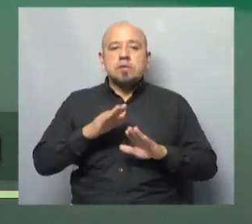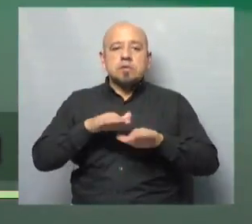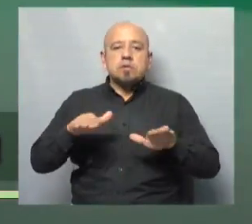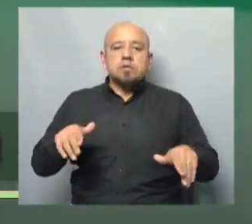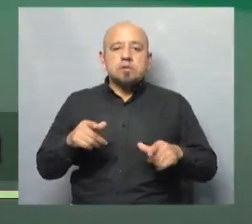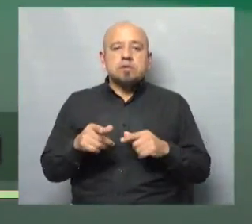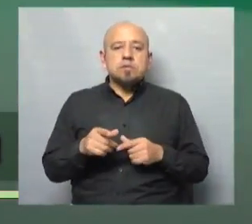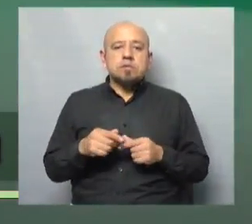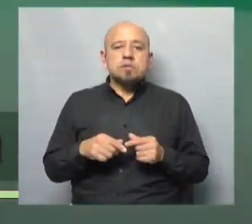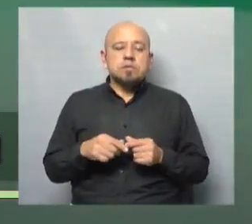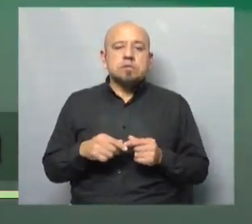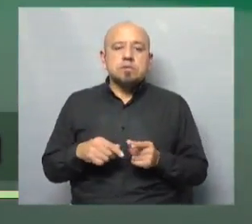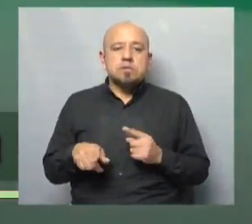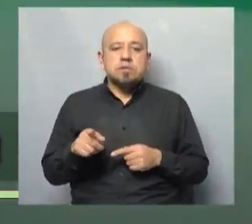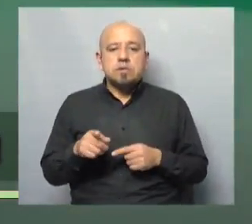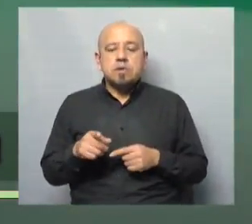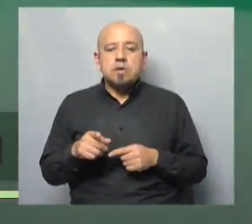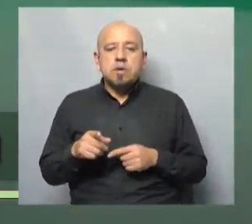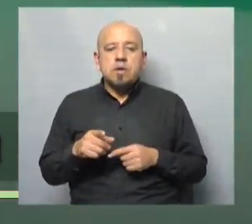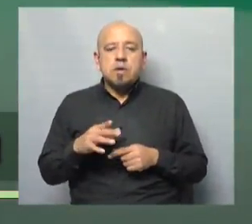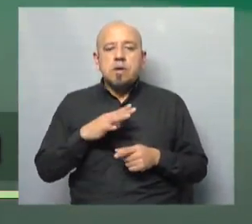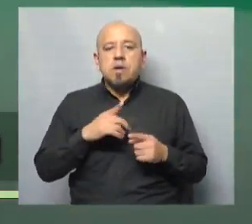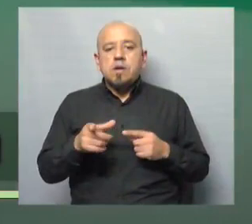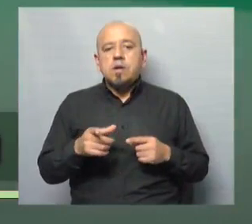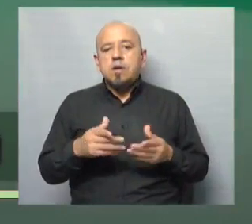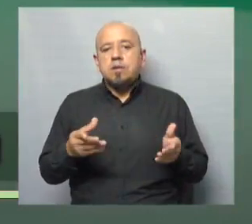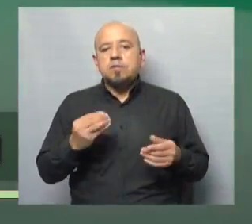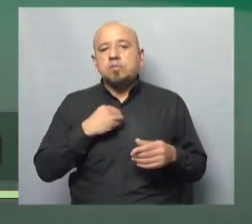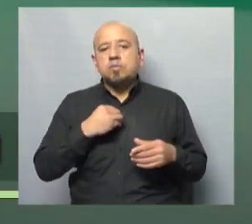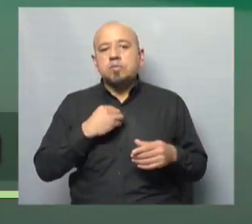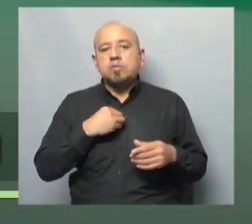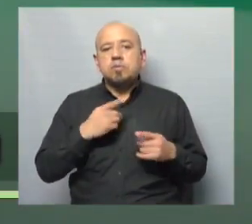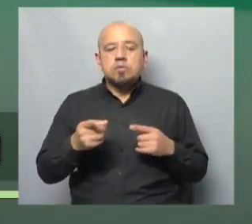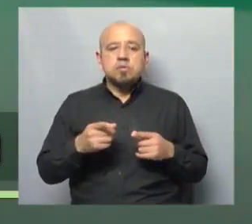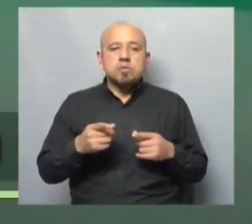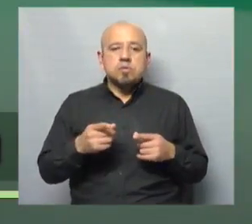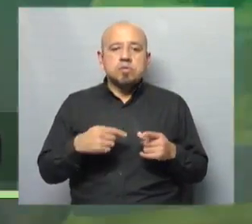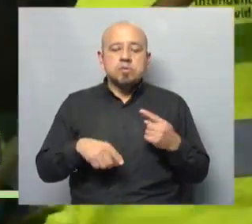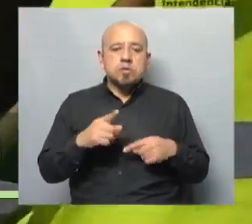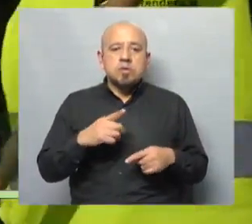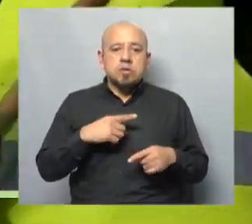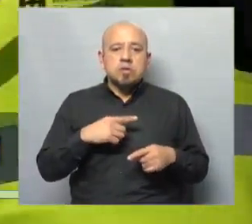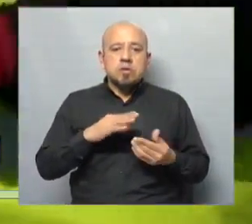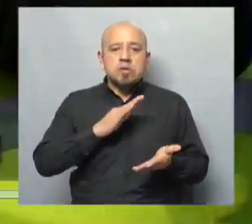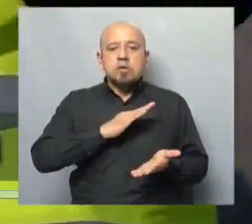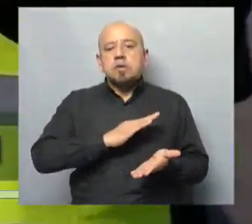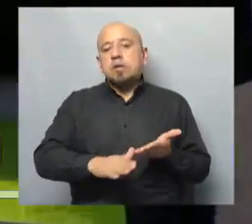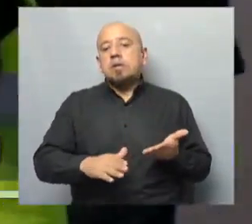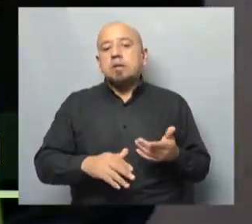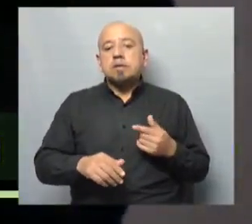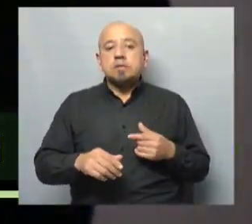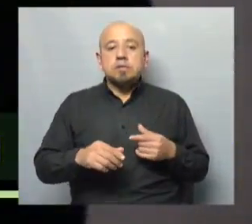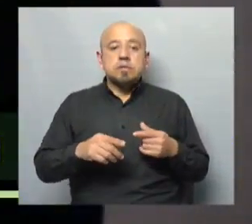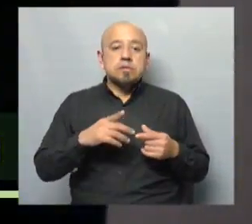bueno ellos justamente dicen que disponen de capacidad y voluntad para brindar la entrega gratuita de anteojos completos que surjan de las